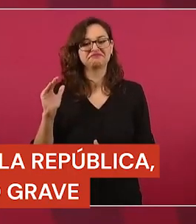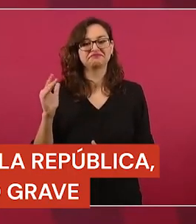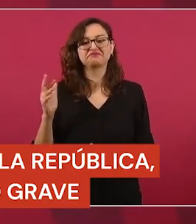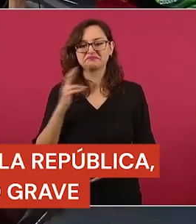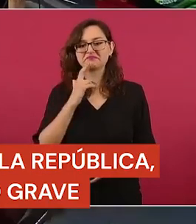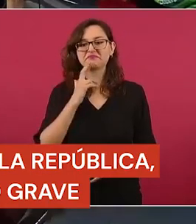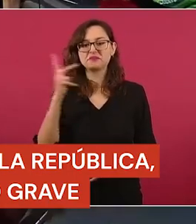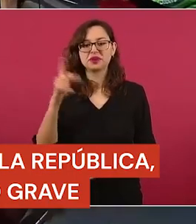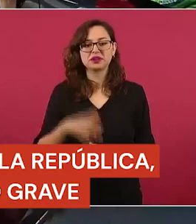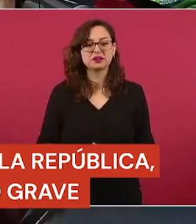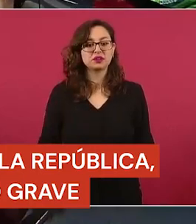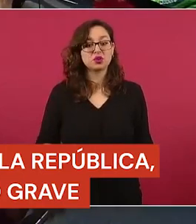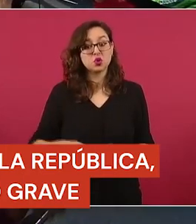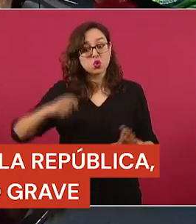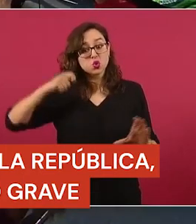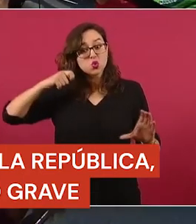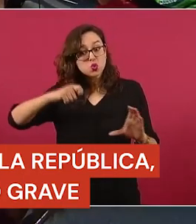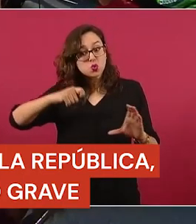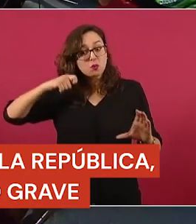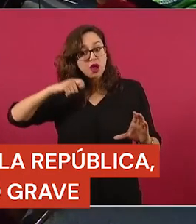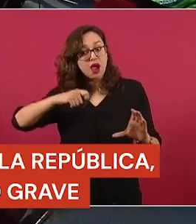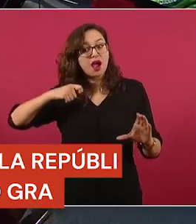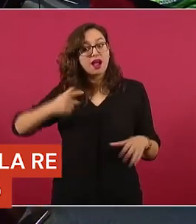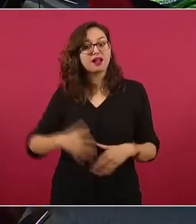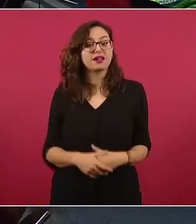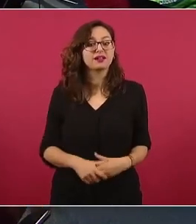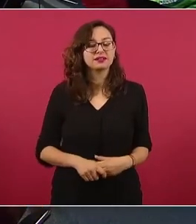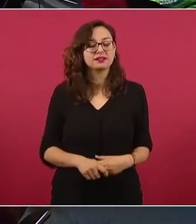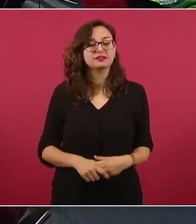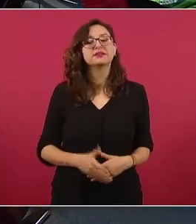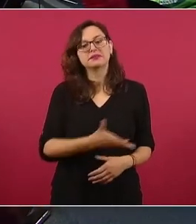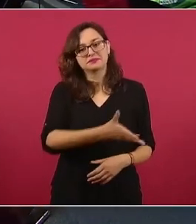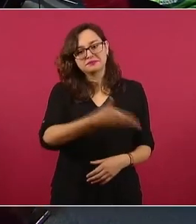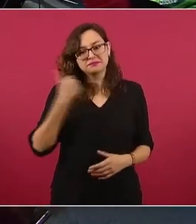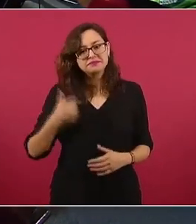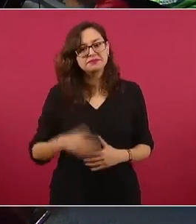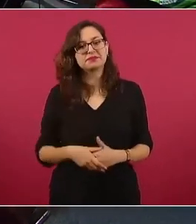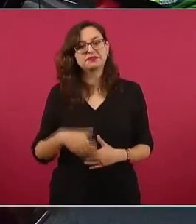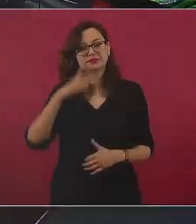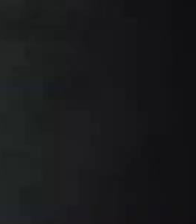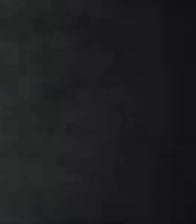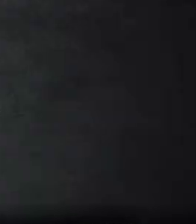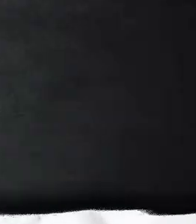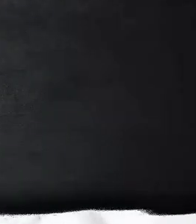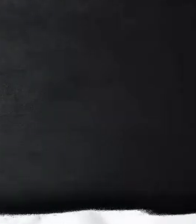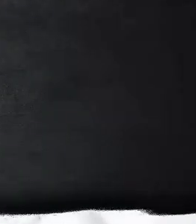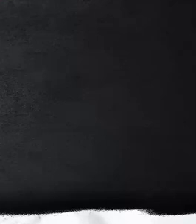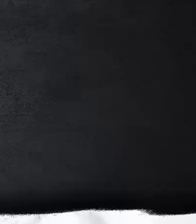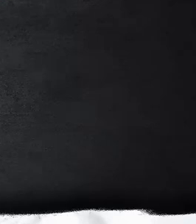Ya vamos, ¿no trajeron la lupa? Pásamela, pónmela ahí.